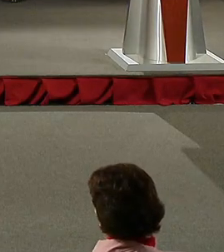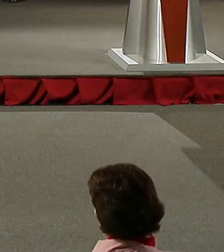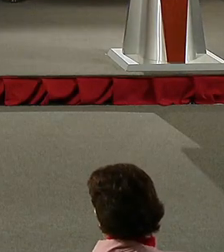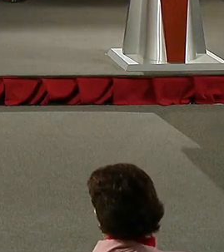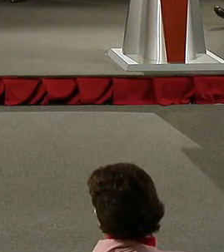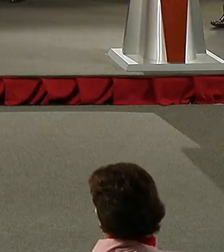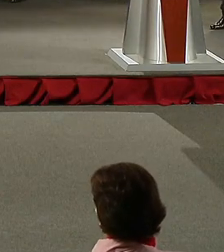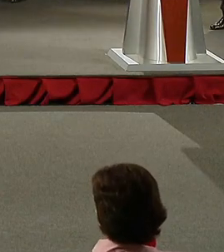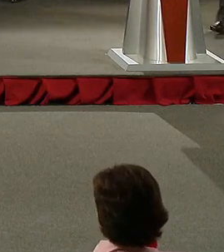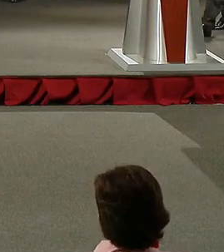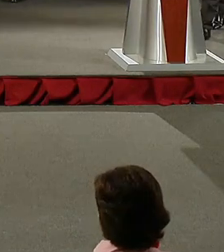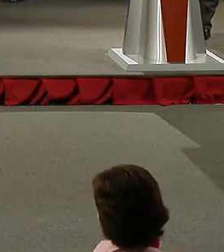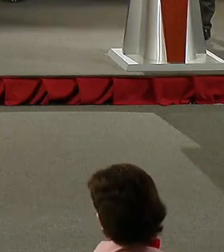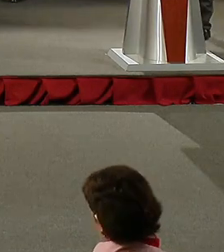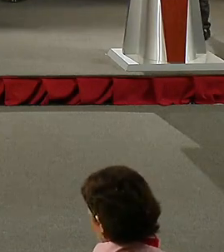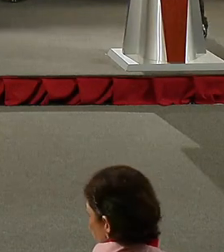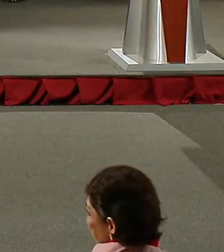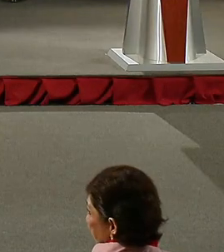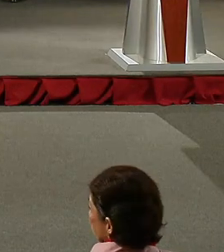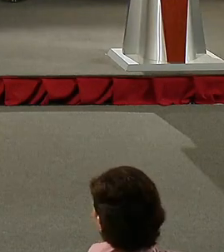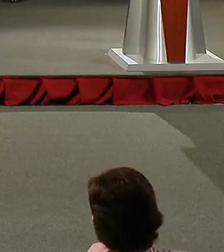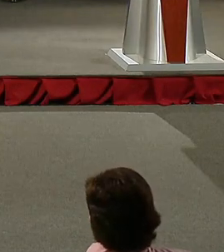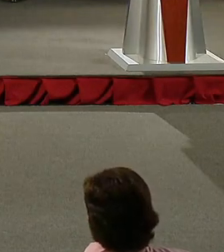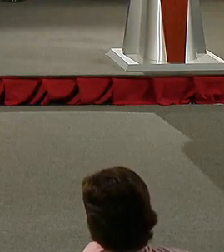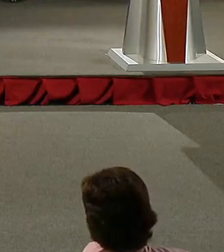permiso, presidente.